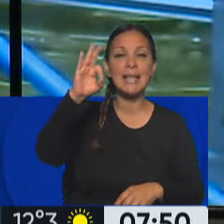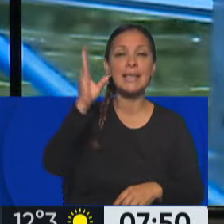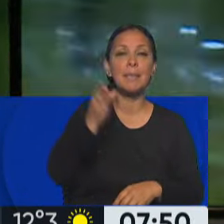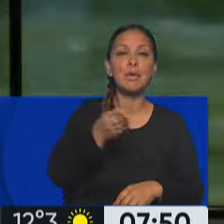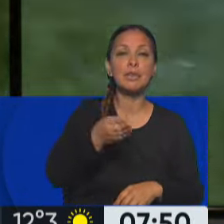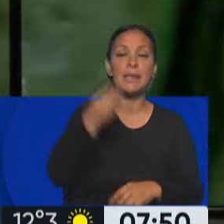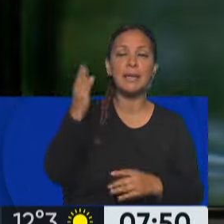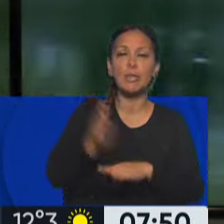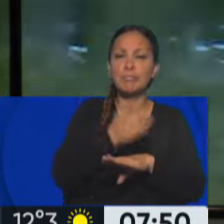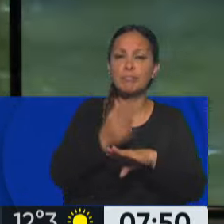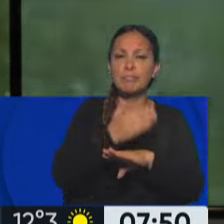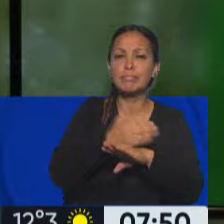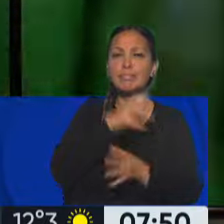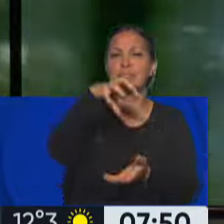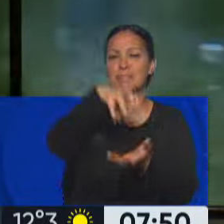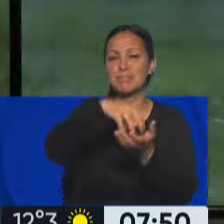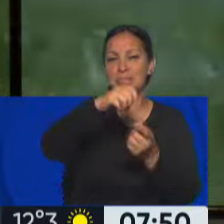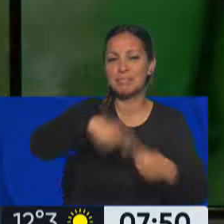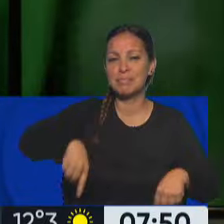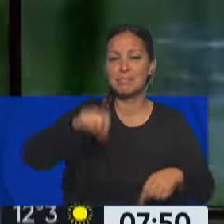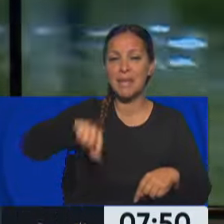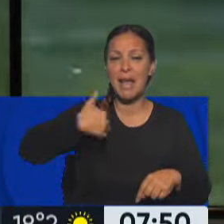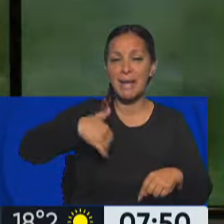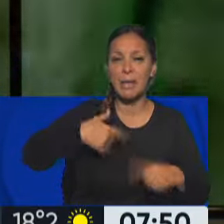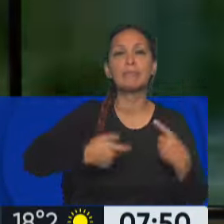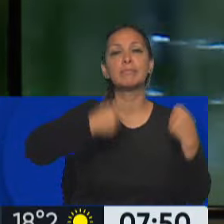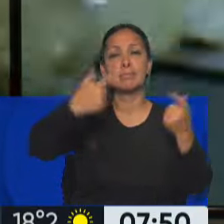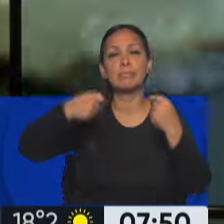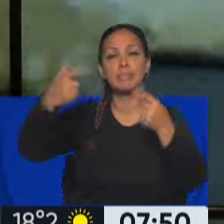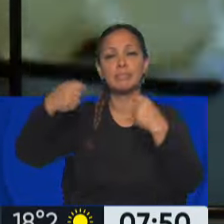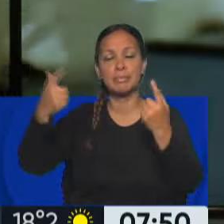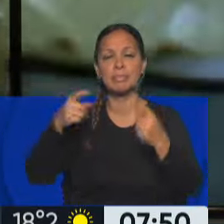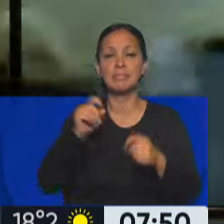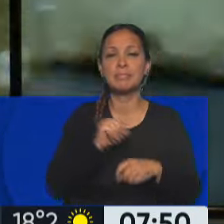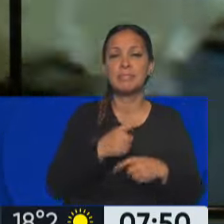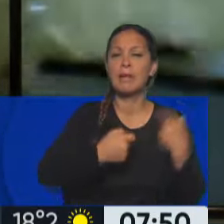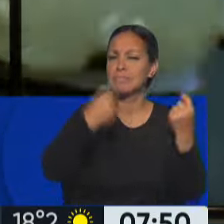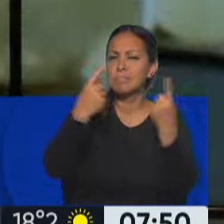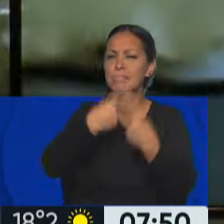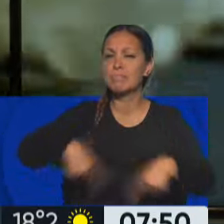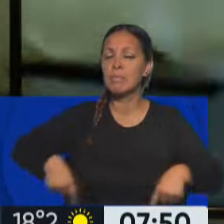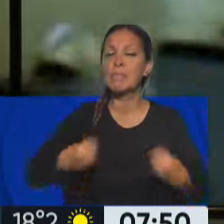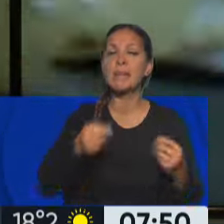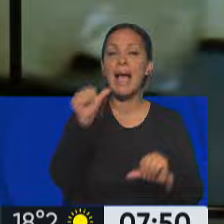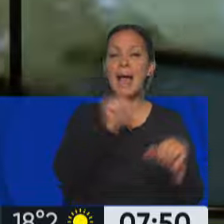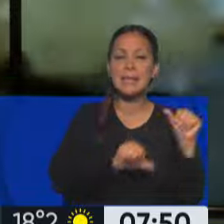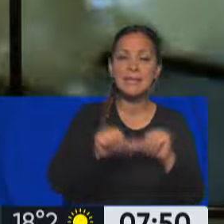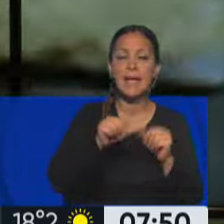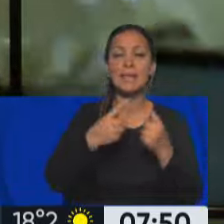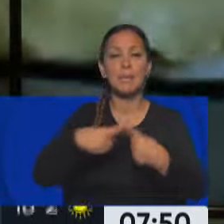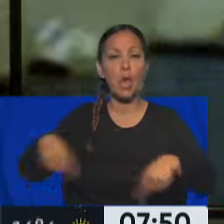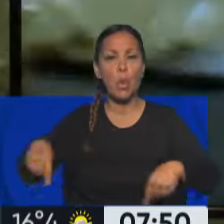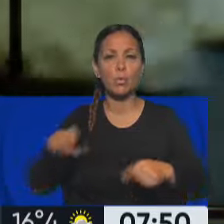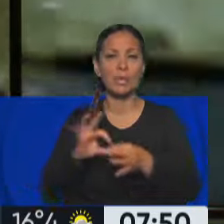producido en las plantas industriales de Argentina en aceite y en subproductos de girasol esto es 13 puntos